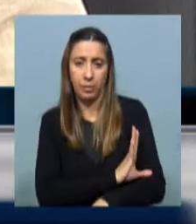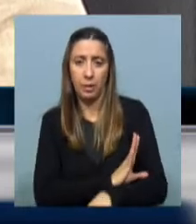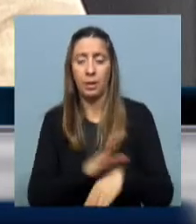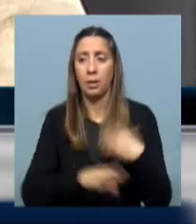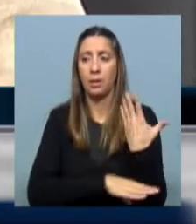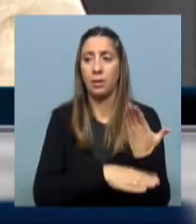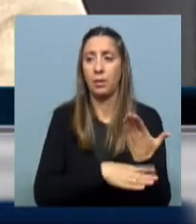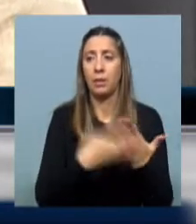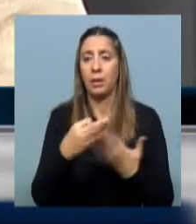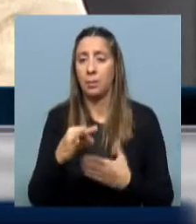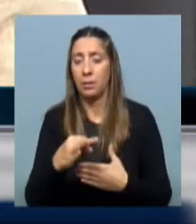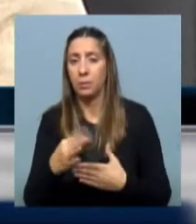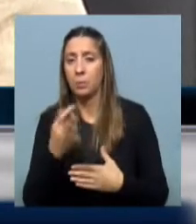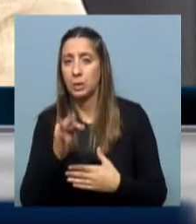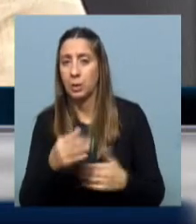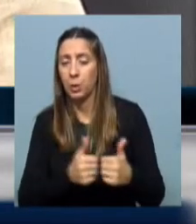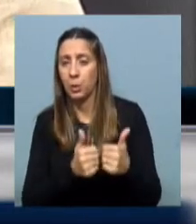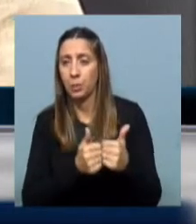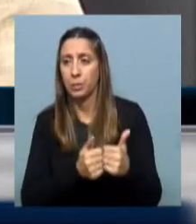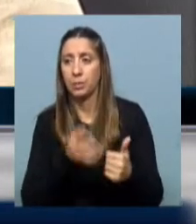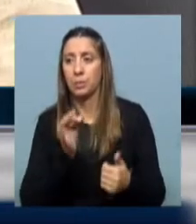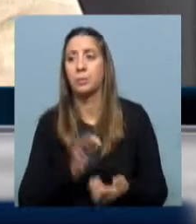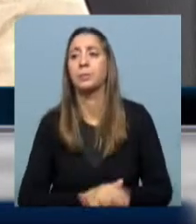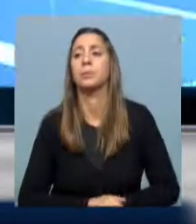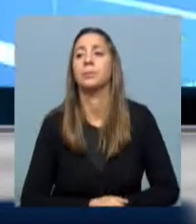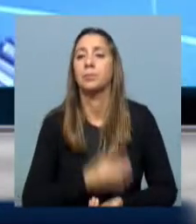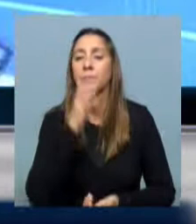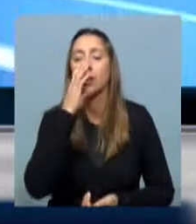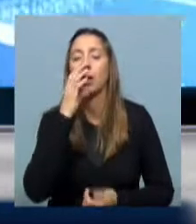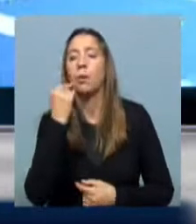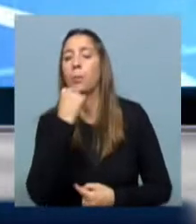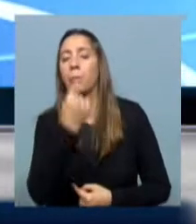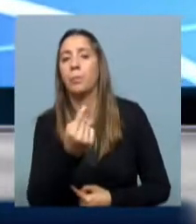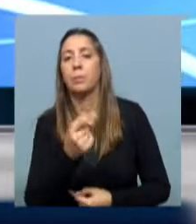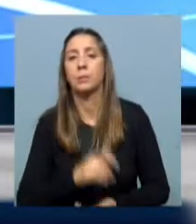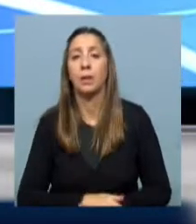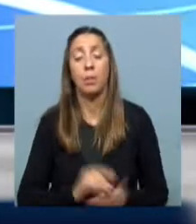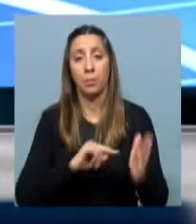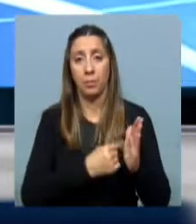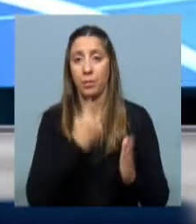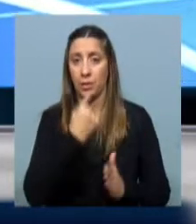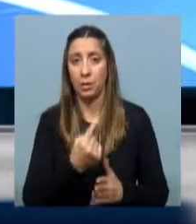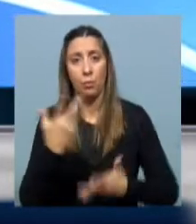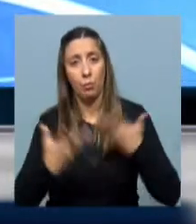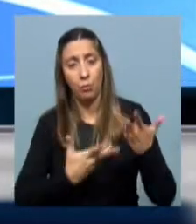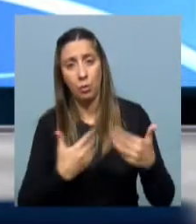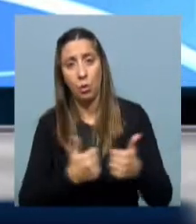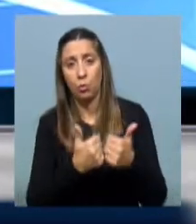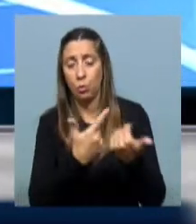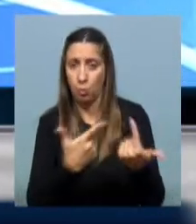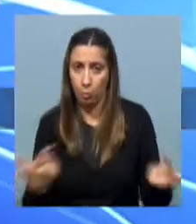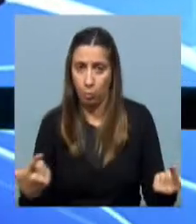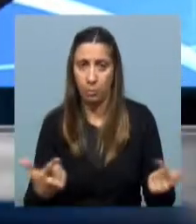funes, así que habría que verificarlo a ese tema. Bien, algunas de las preguntas que llegan. En Buenos Aires dicen que los fuegos no están